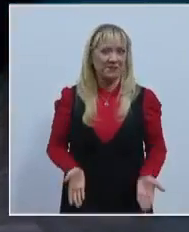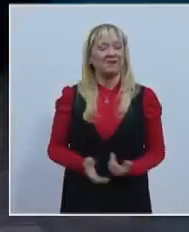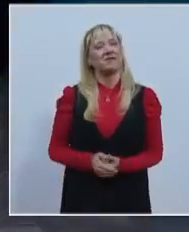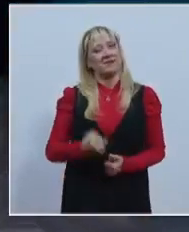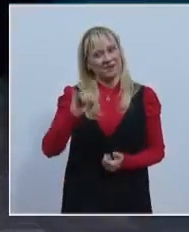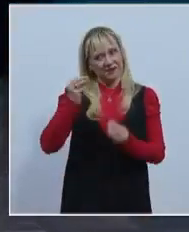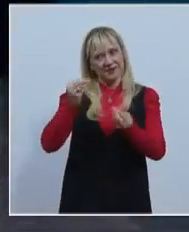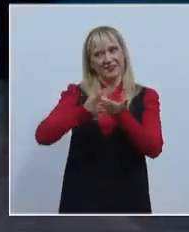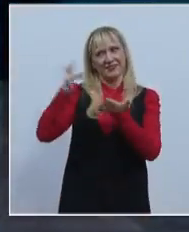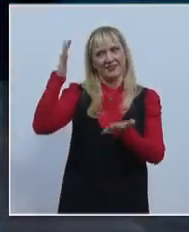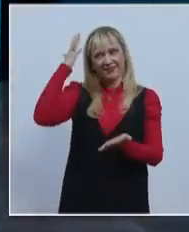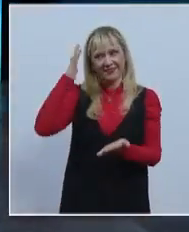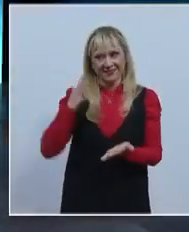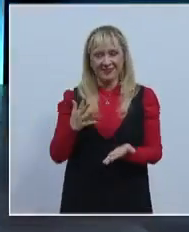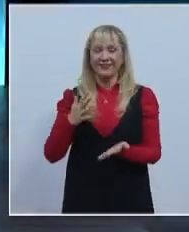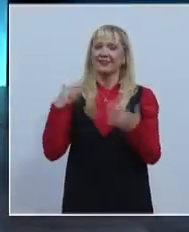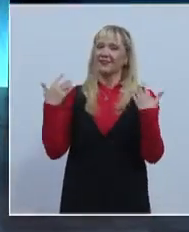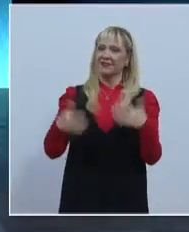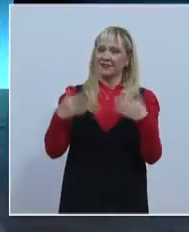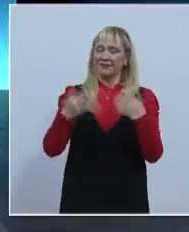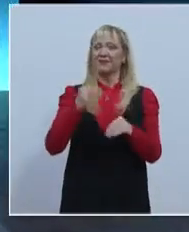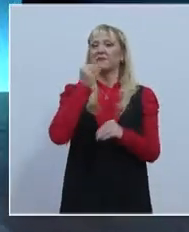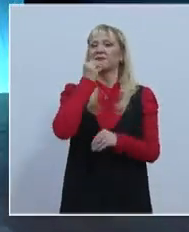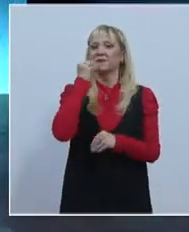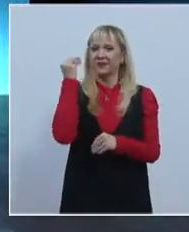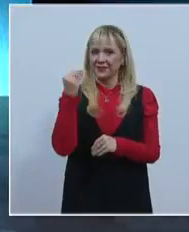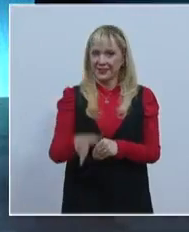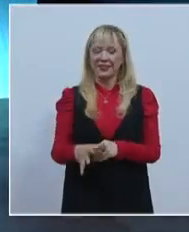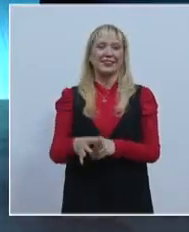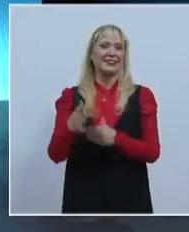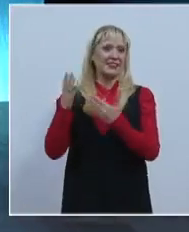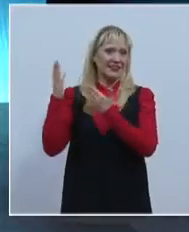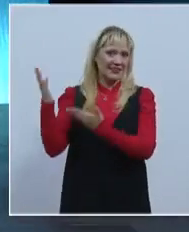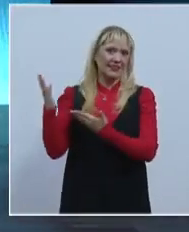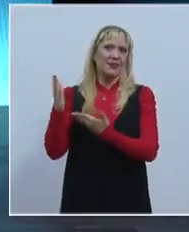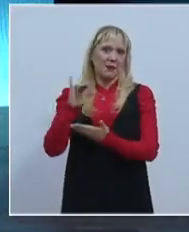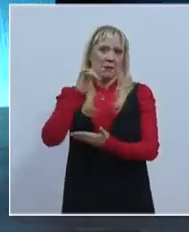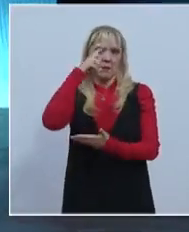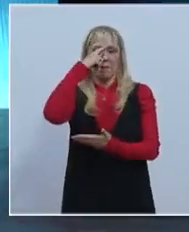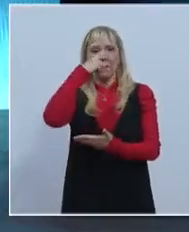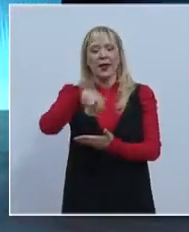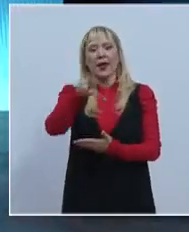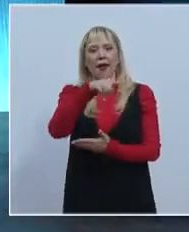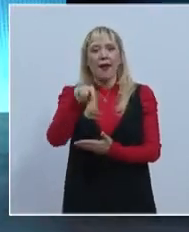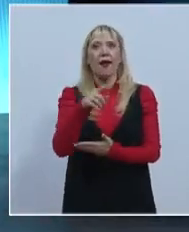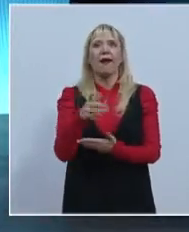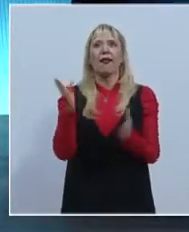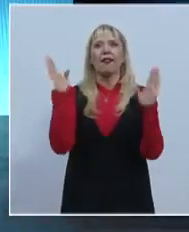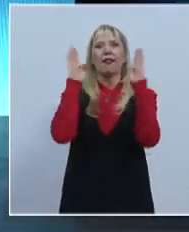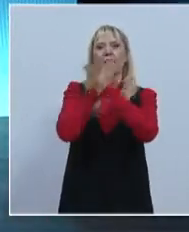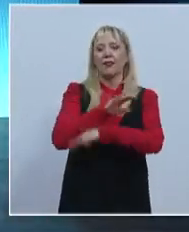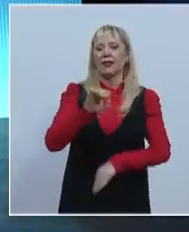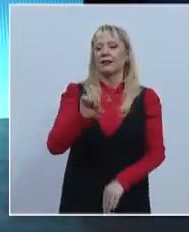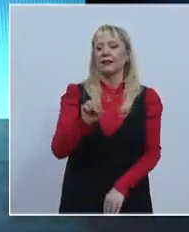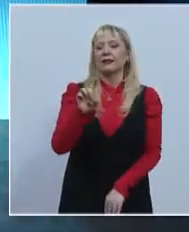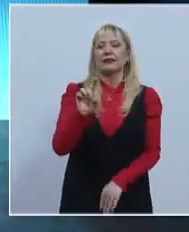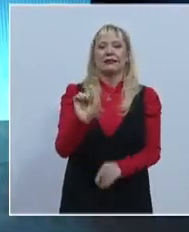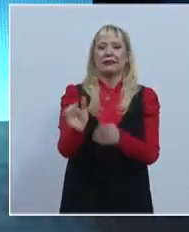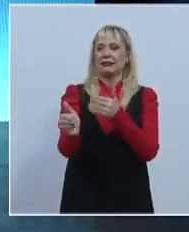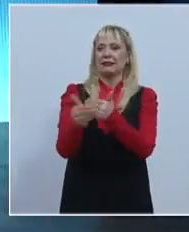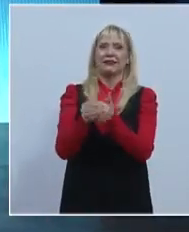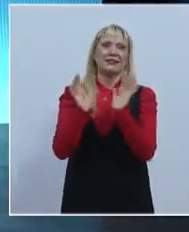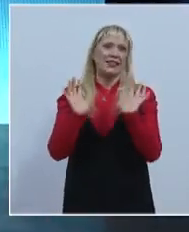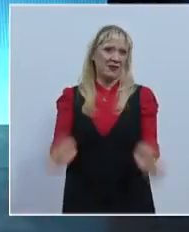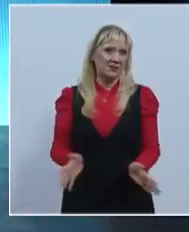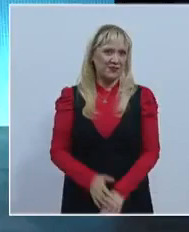sí, Lorena, muchas gracias. Un asunto atractivo, como lo dice mi compañera, precisamente para este fin de semana, que además ya está